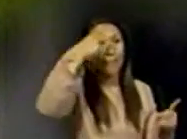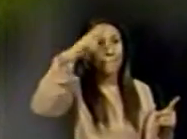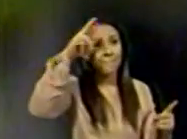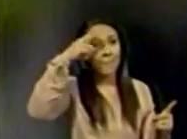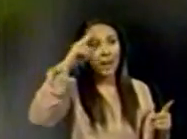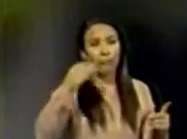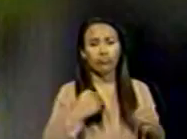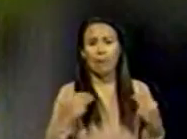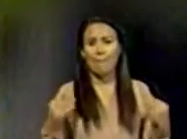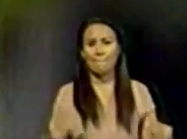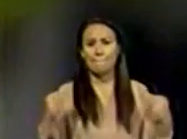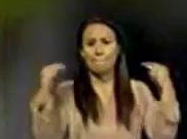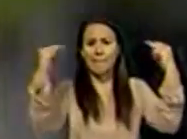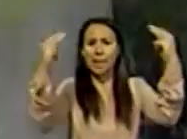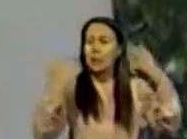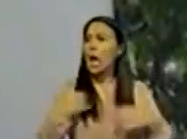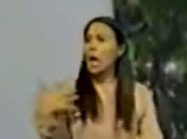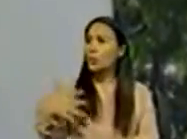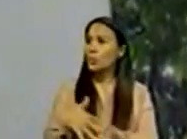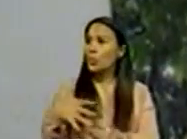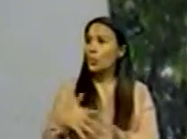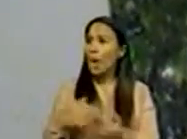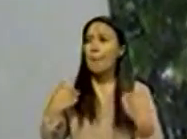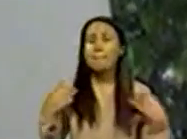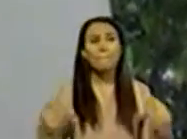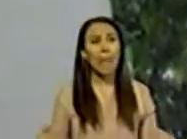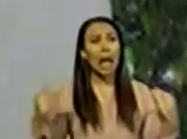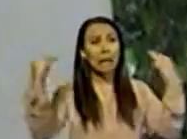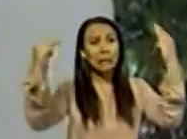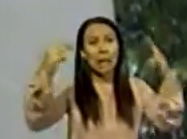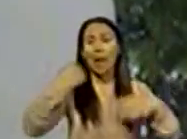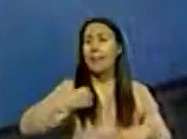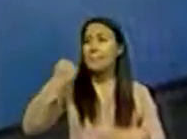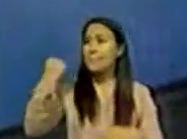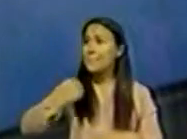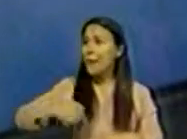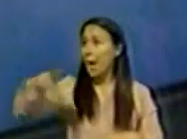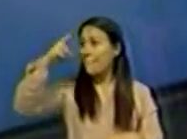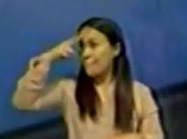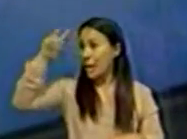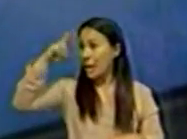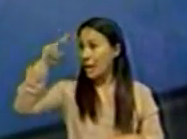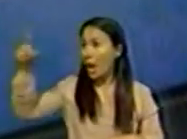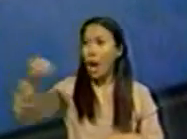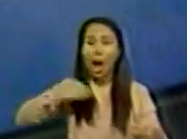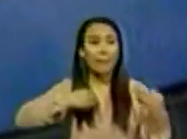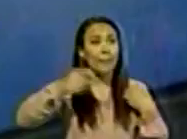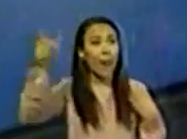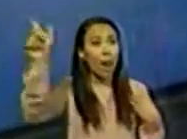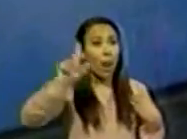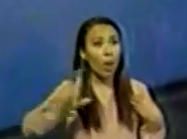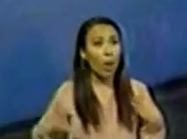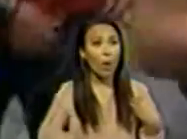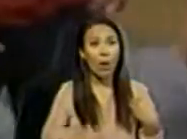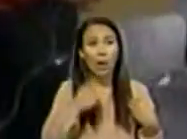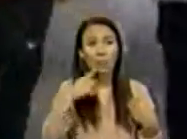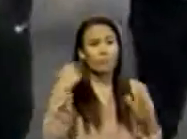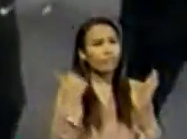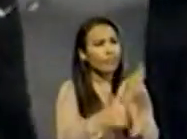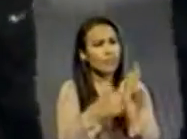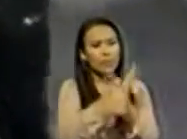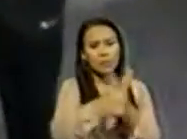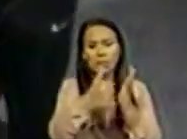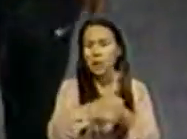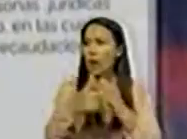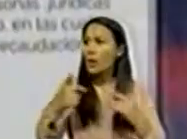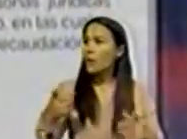una maestría, según su abogado. De un informe periodístico del portal Mil Hojas, el Ministerio Público impulsó la instrucción y